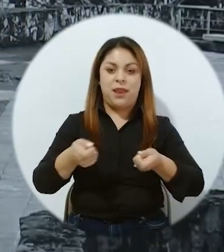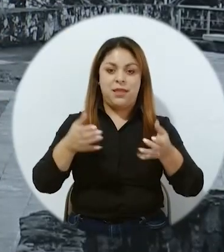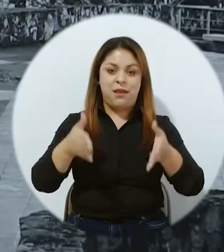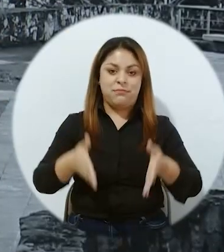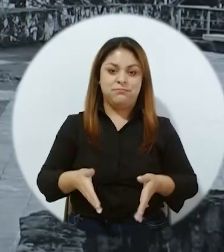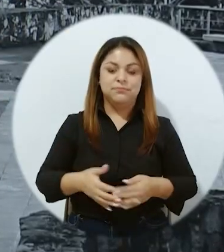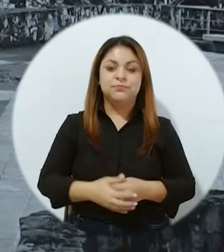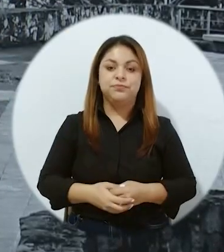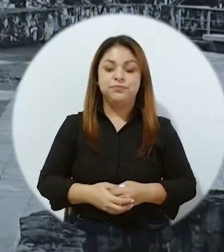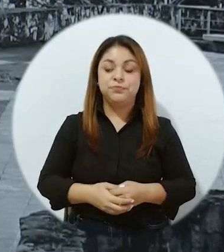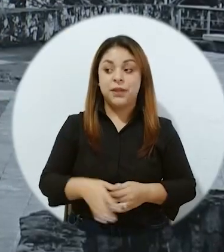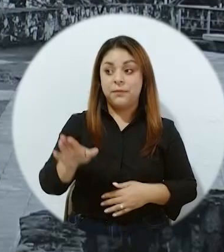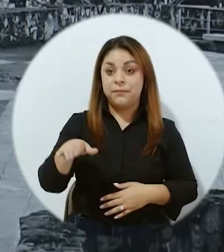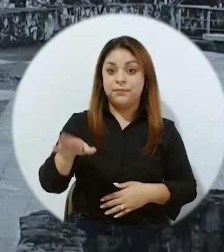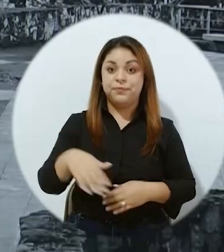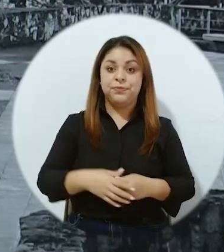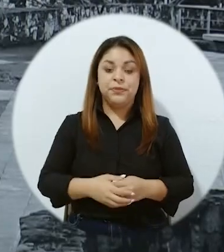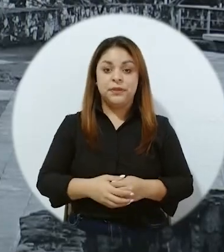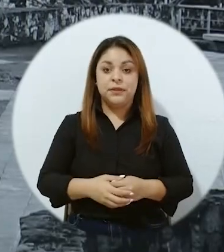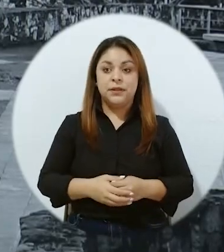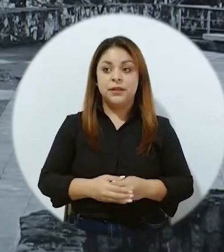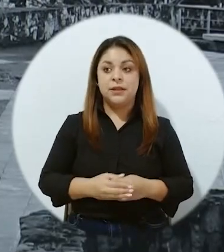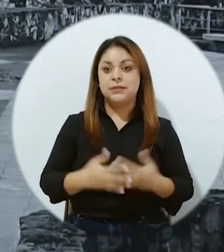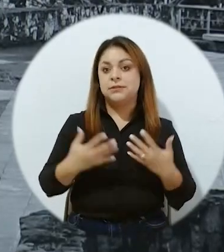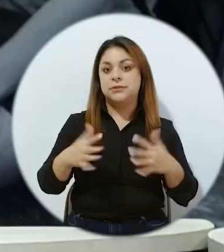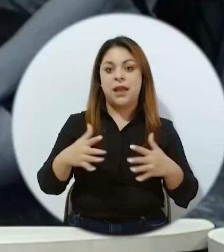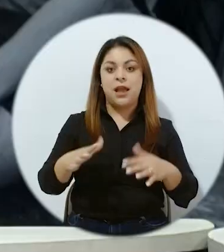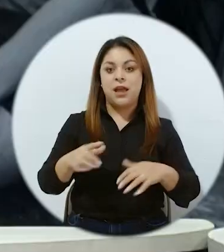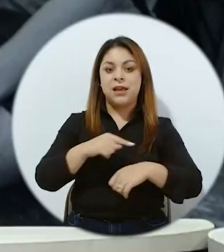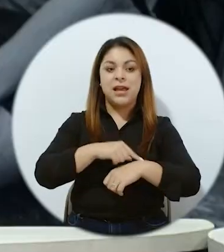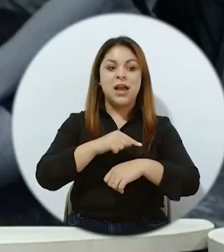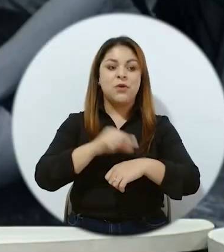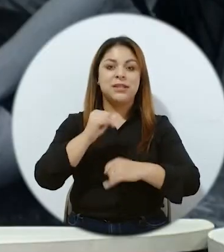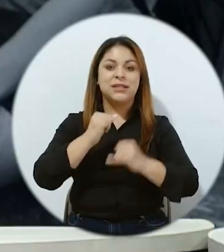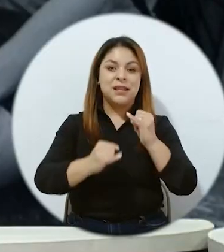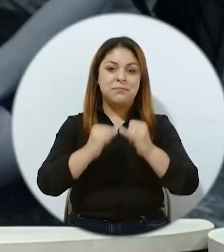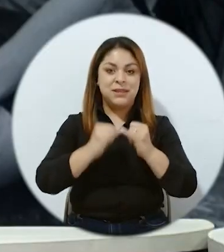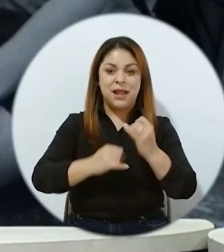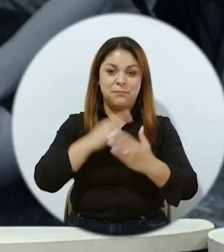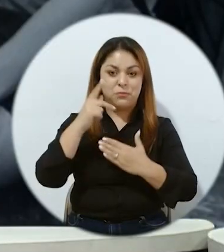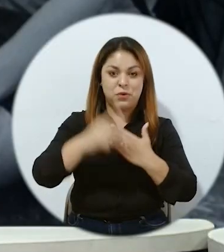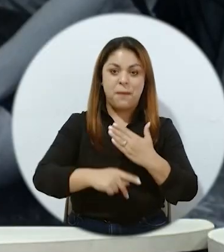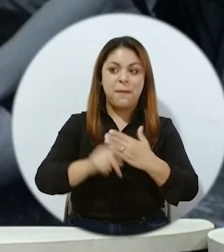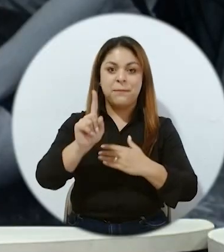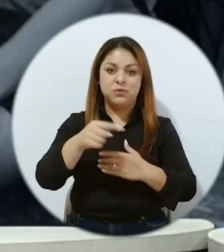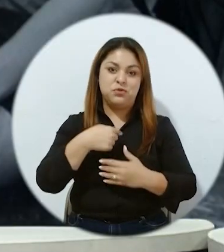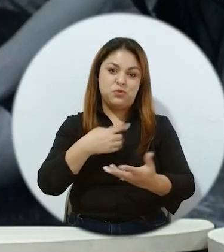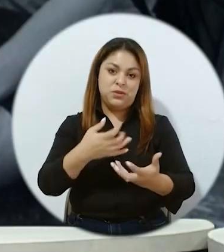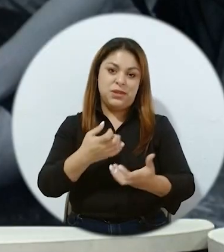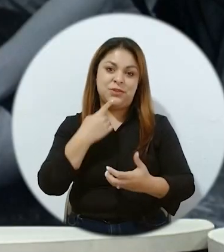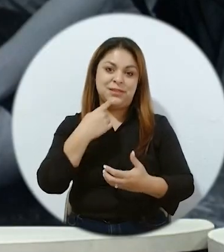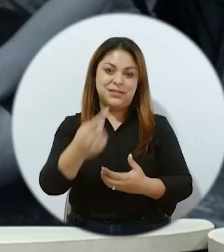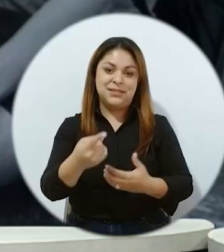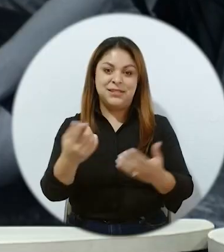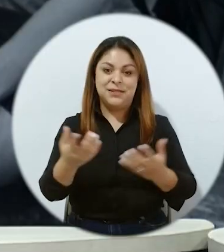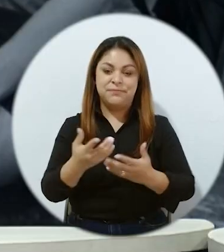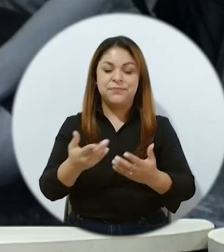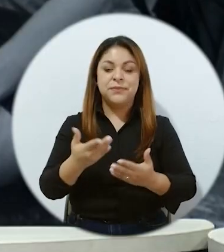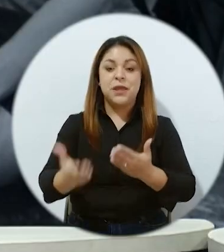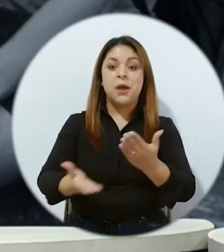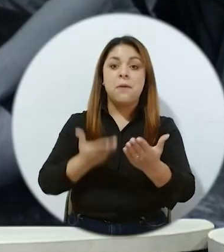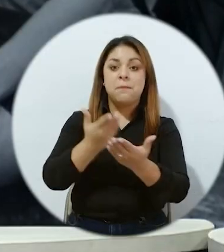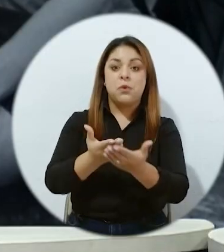Sí. ¿Verdad? Ahora, antes, ya prácticamente se nos acaba el programa, pero no quiero dejar de mencionar